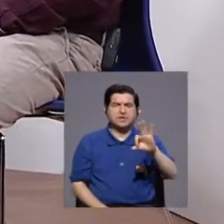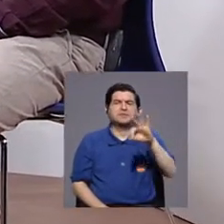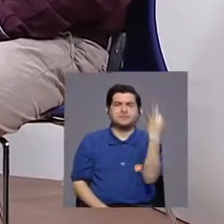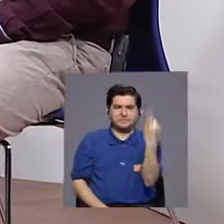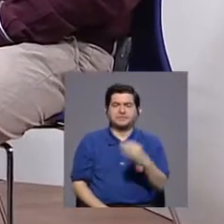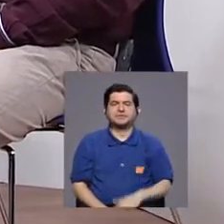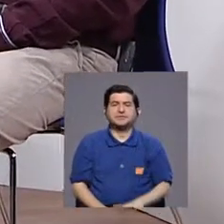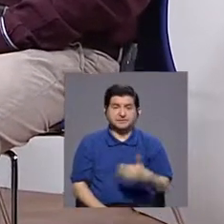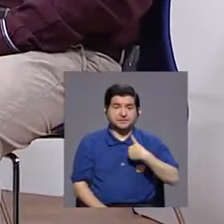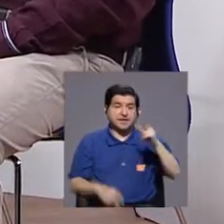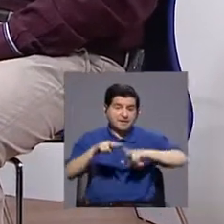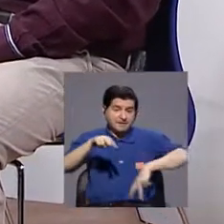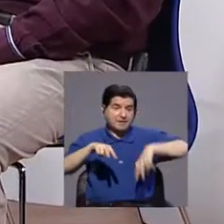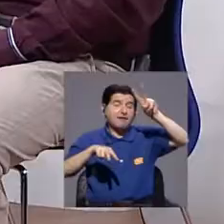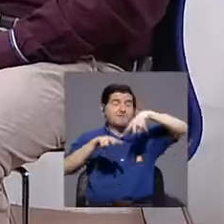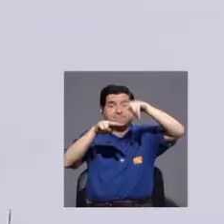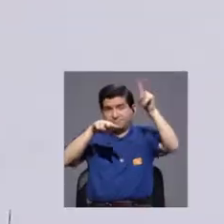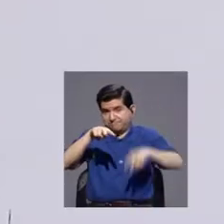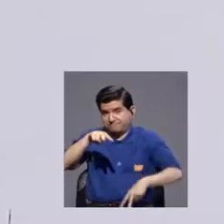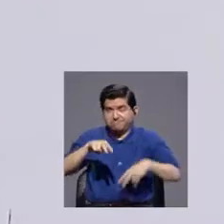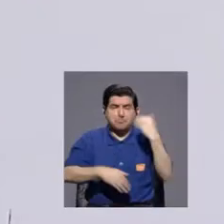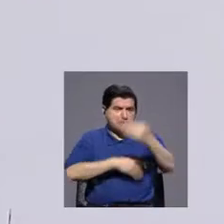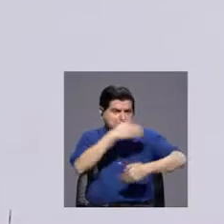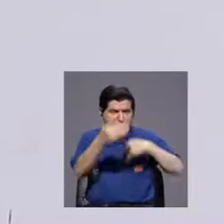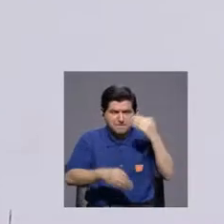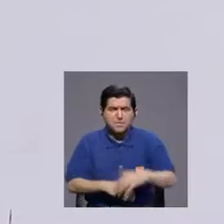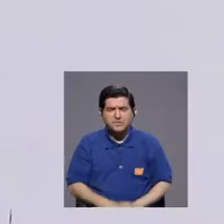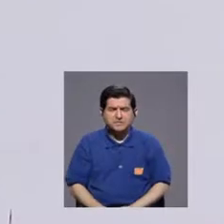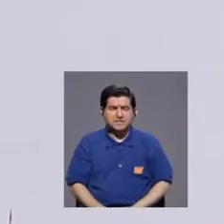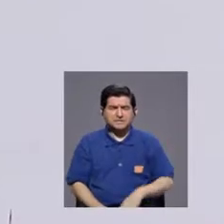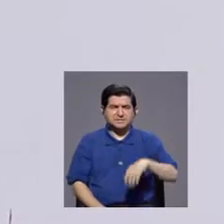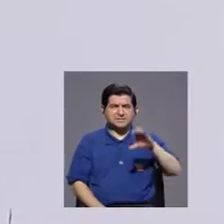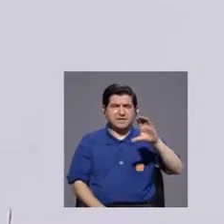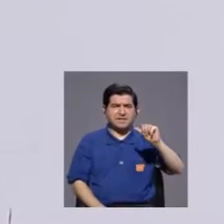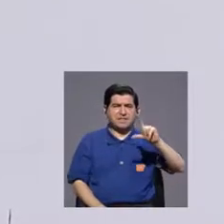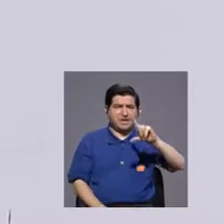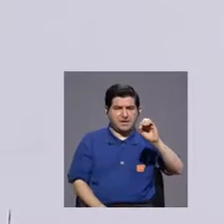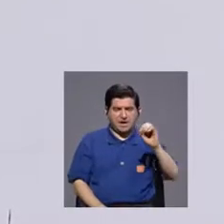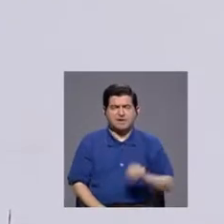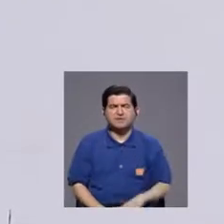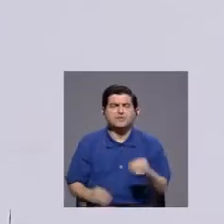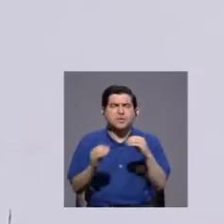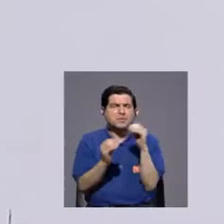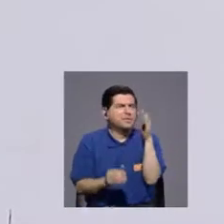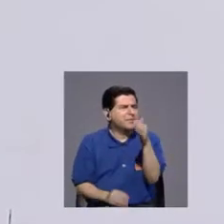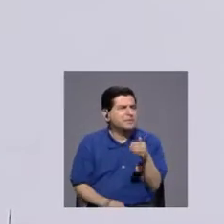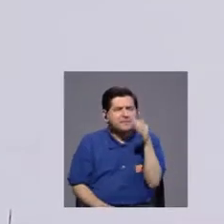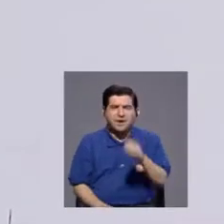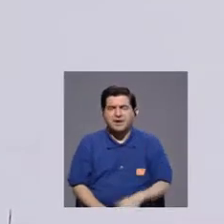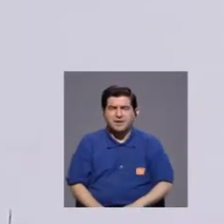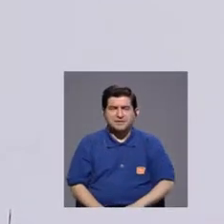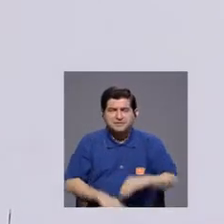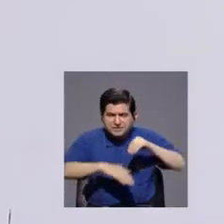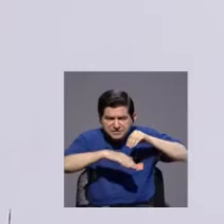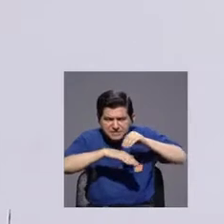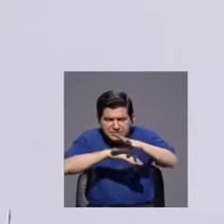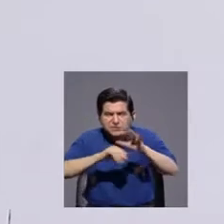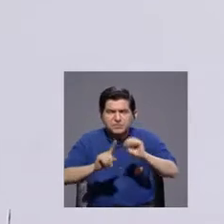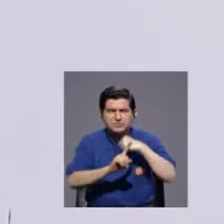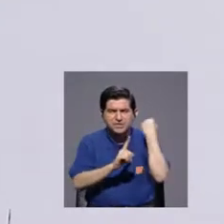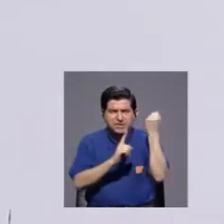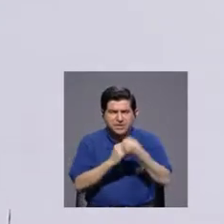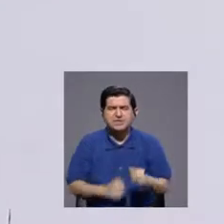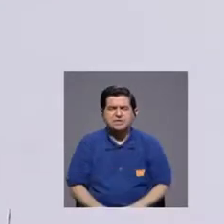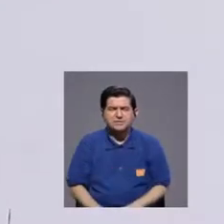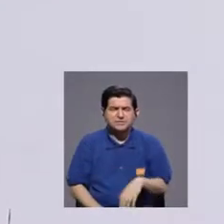tienen sus ventajas y desventajas el proceso de callo embriogénicos es un poquito más lento porque hay que inducir el callo bajo condiciones de